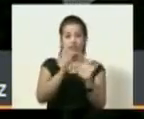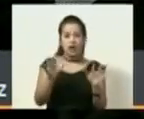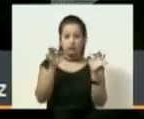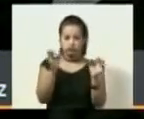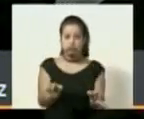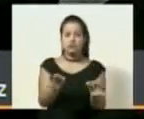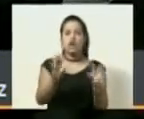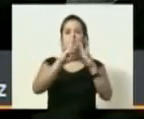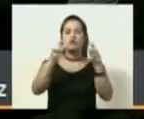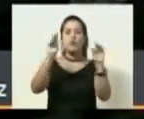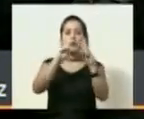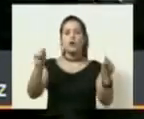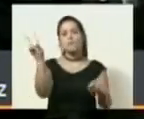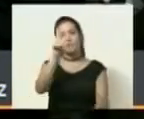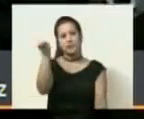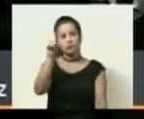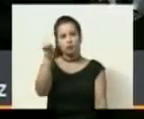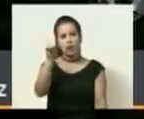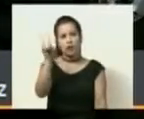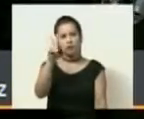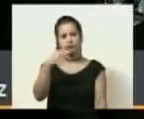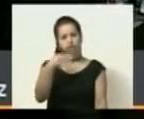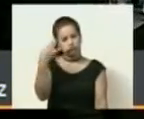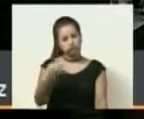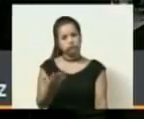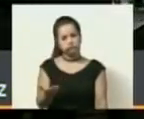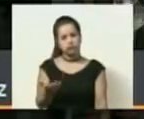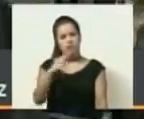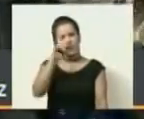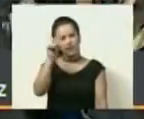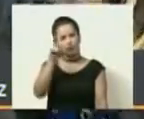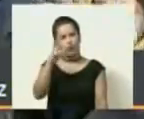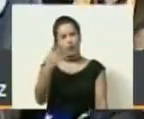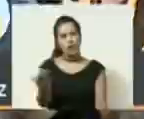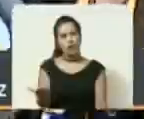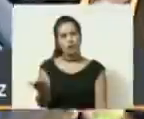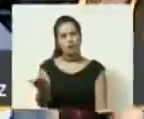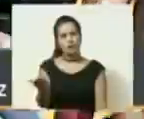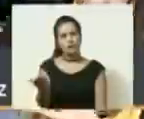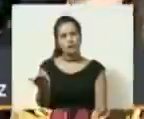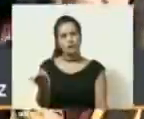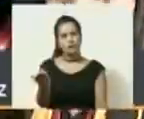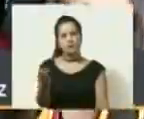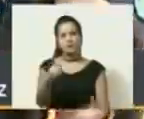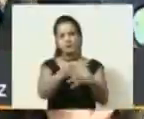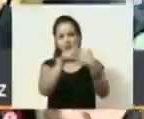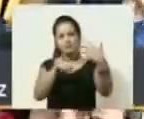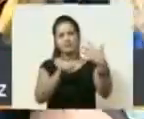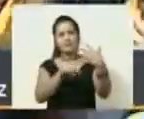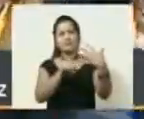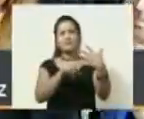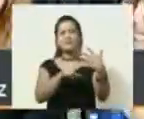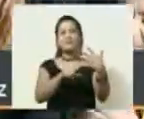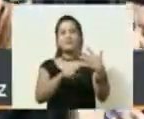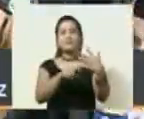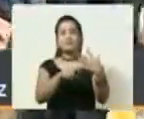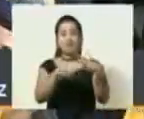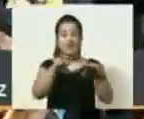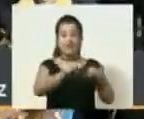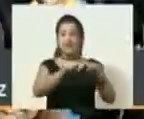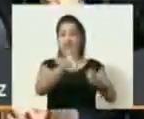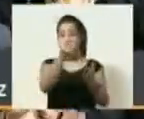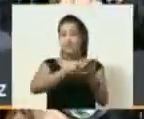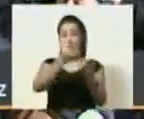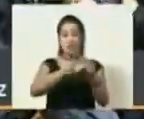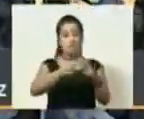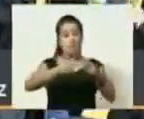que Venezuela sea considerada como el país con la quinta matrícula universitaria más grande del